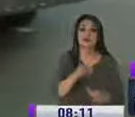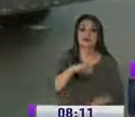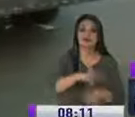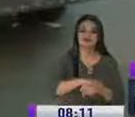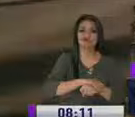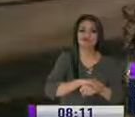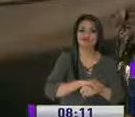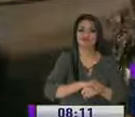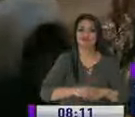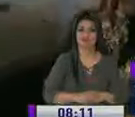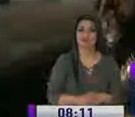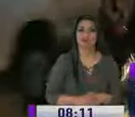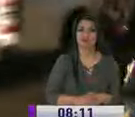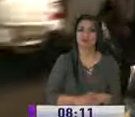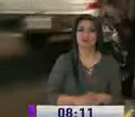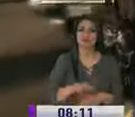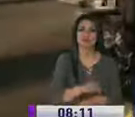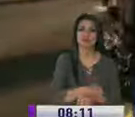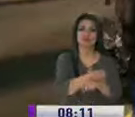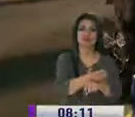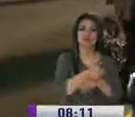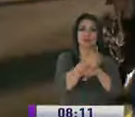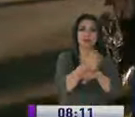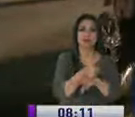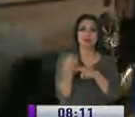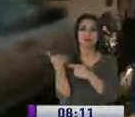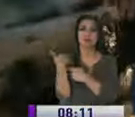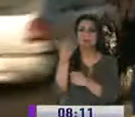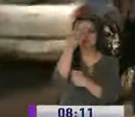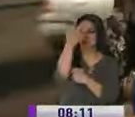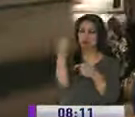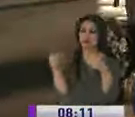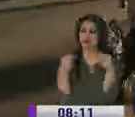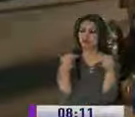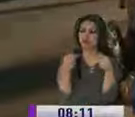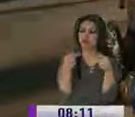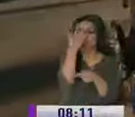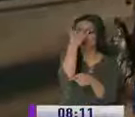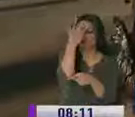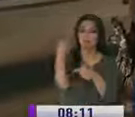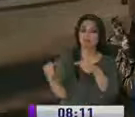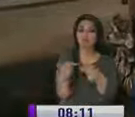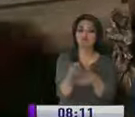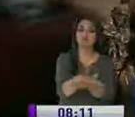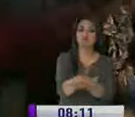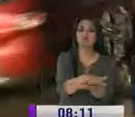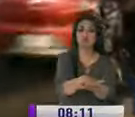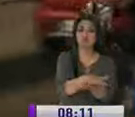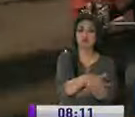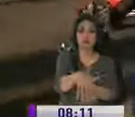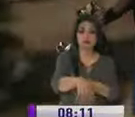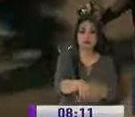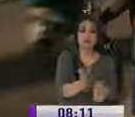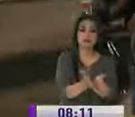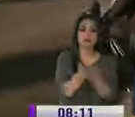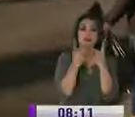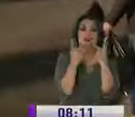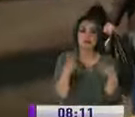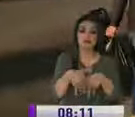4 ciudadanos. Y serán puestos a órdenes de la autoridad competente. ¿Por qué fueron detenidos? Por alteración del orden público, por paralizar un servicio público,